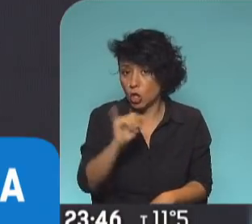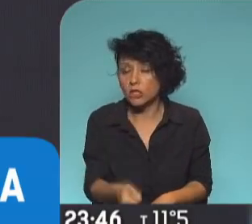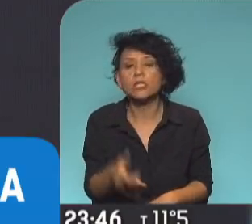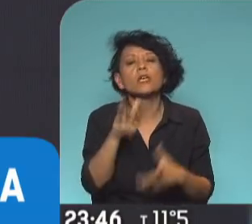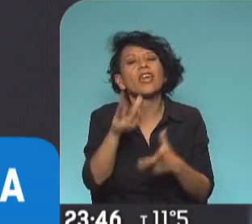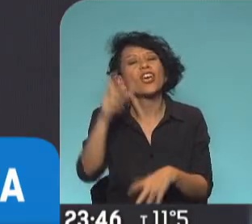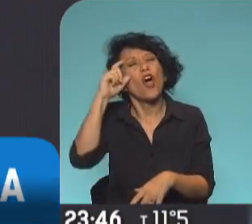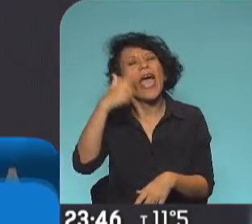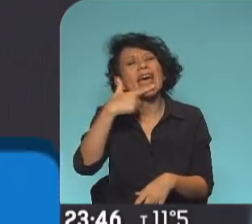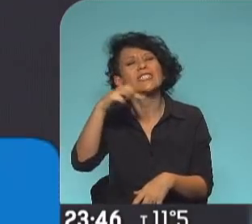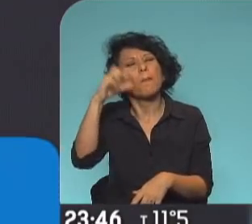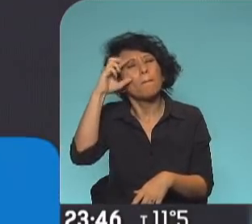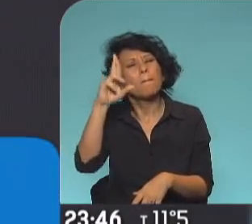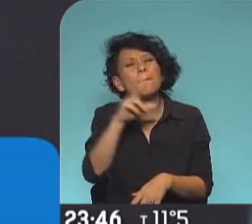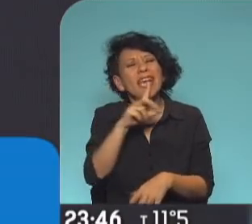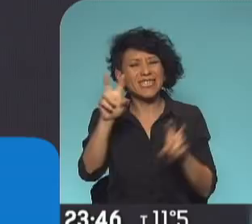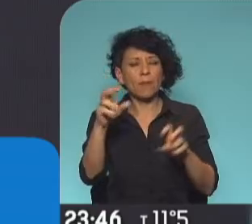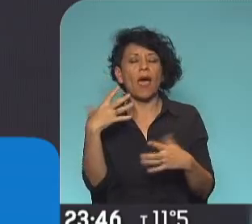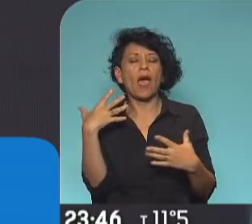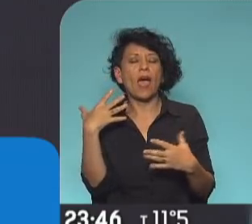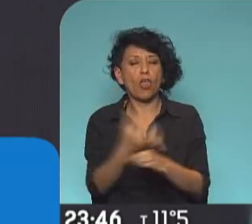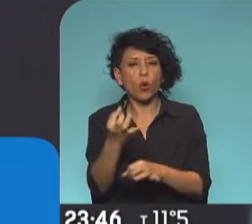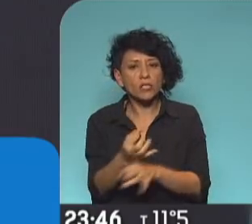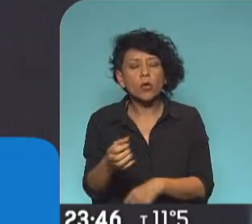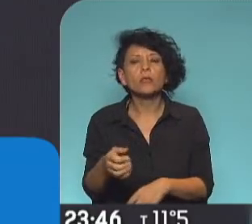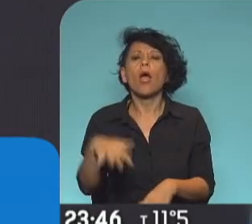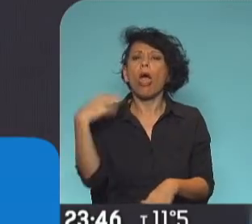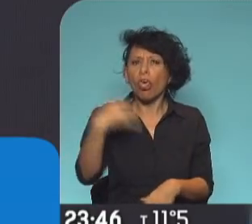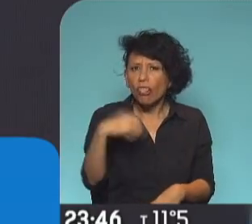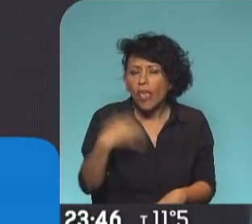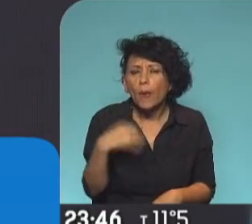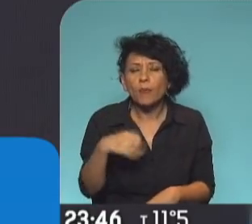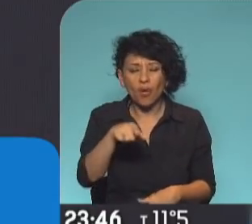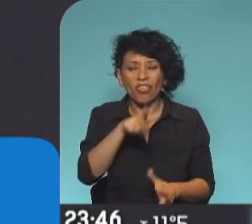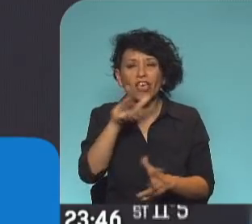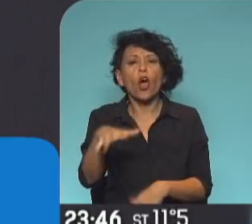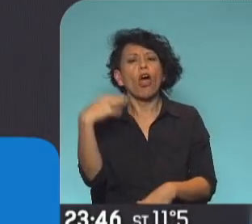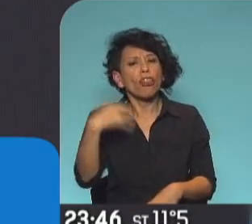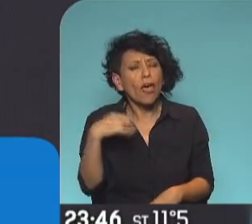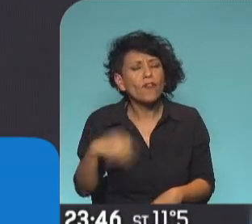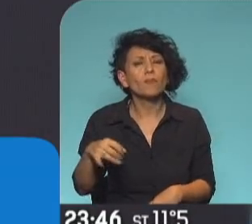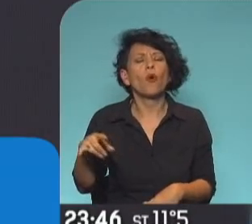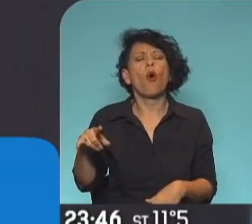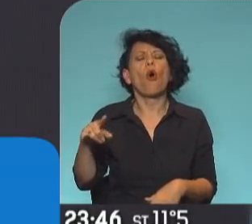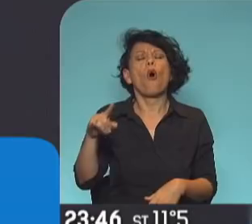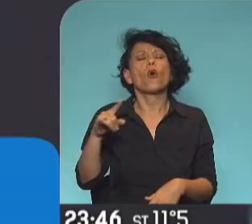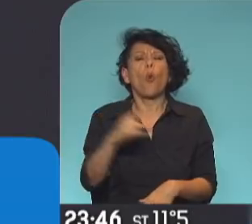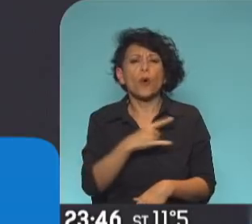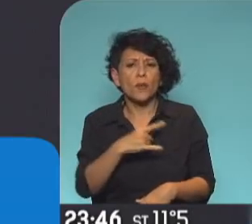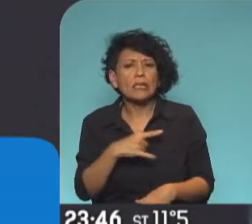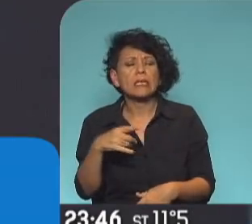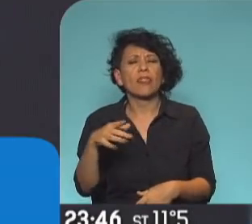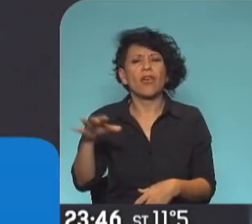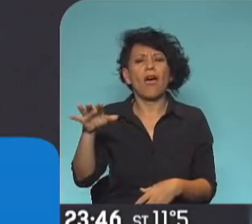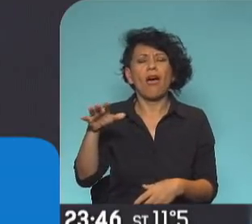dijo Espert con respecto a la educación, y dijo, tenemos que arancelar la educación universitaria, arancelar la universidad